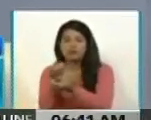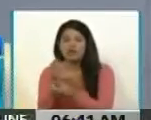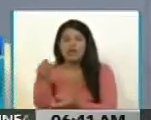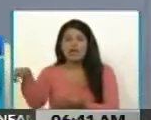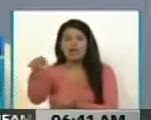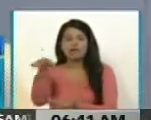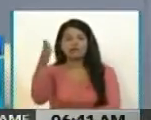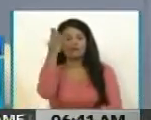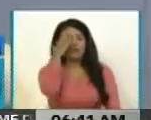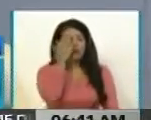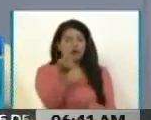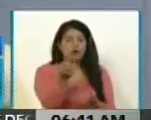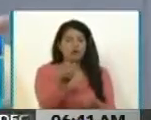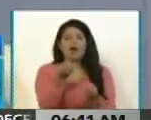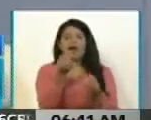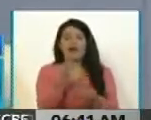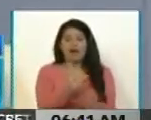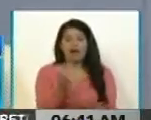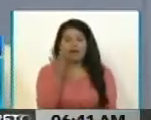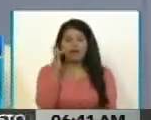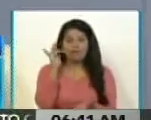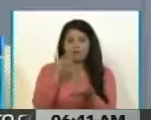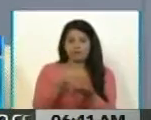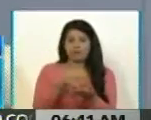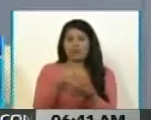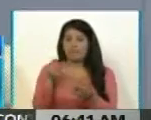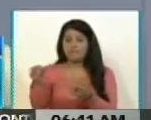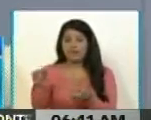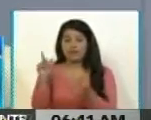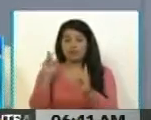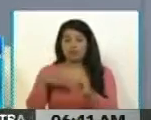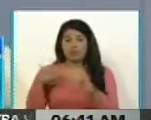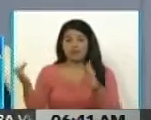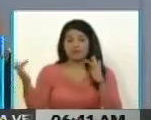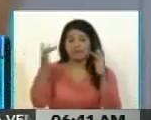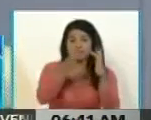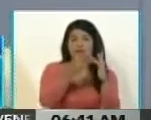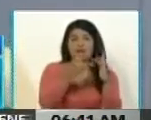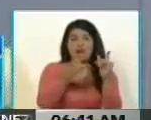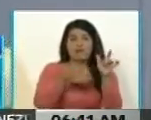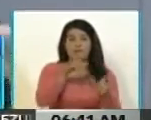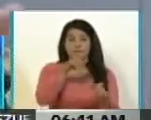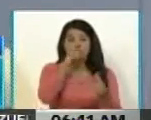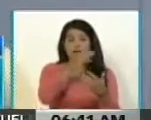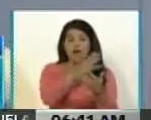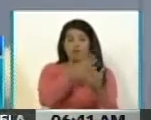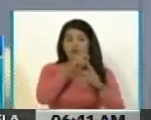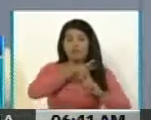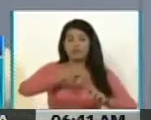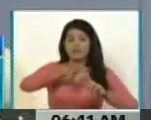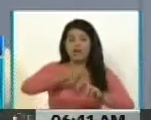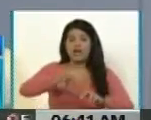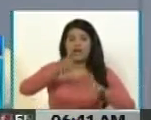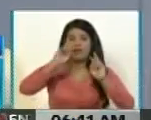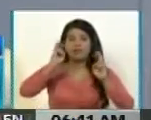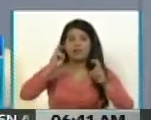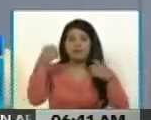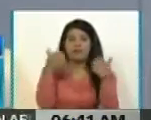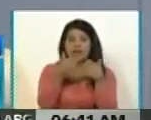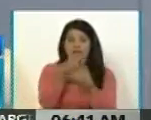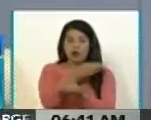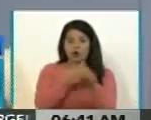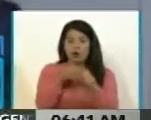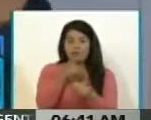formas de comunicación, que le demos la posibilidad de interactuar incluso con quienes se han dedicado a investigar, por ejemplo, todo el tema de la guerra